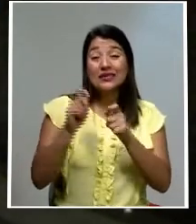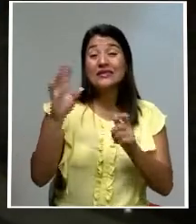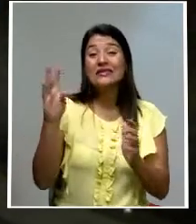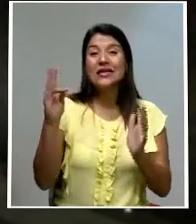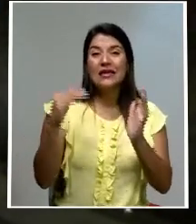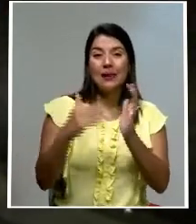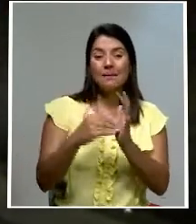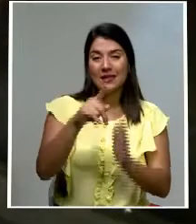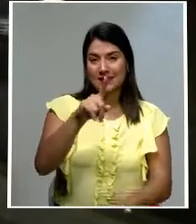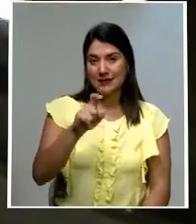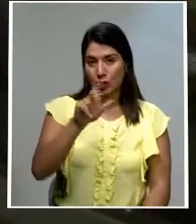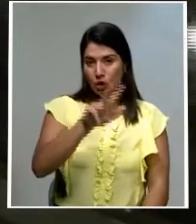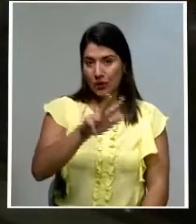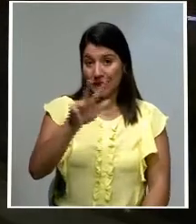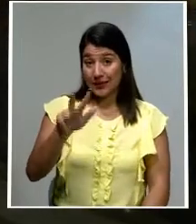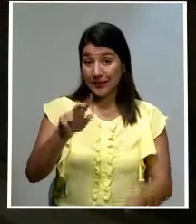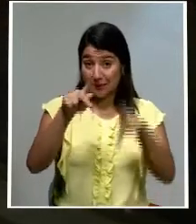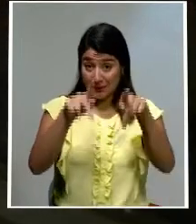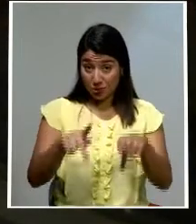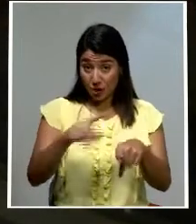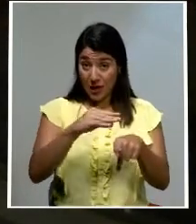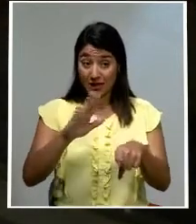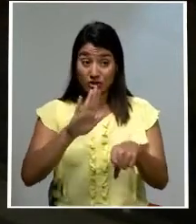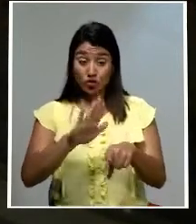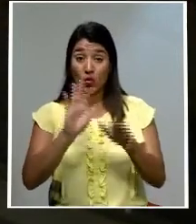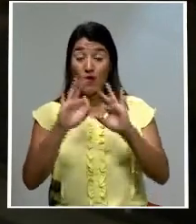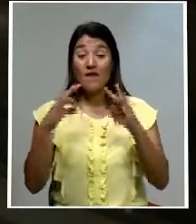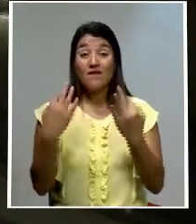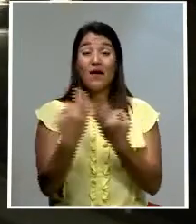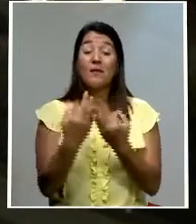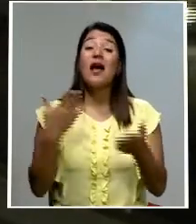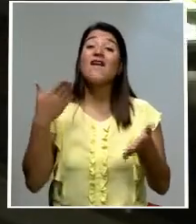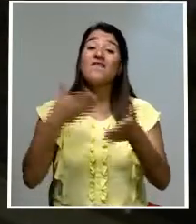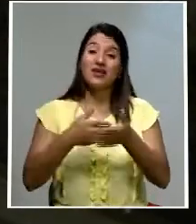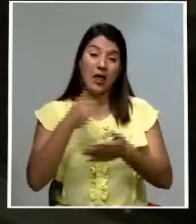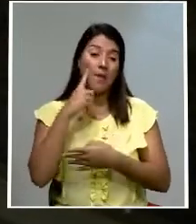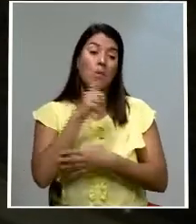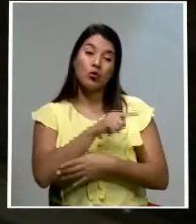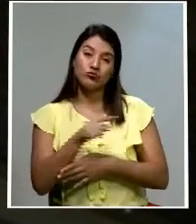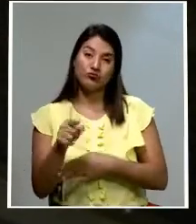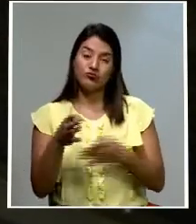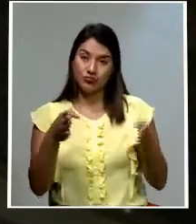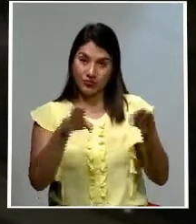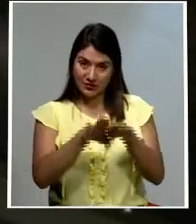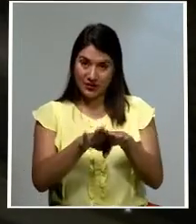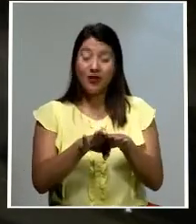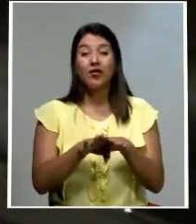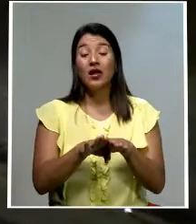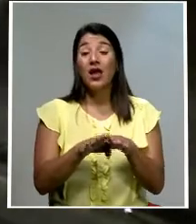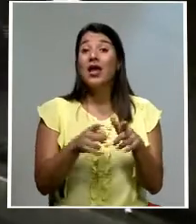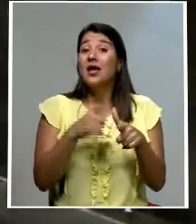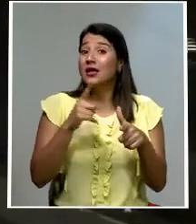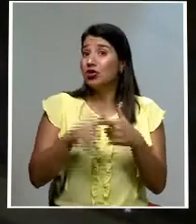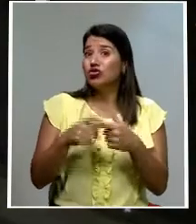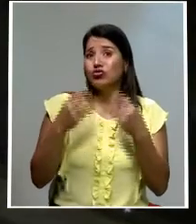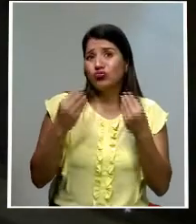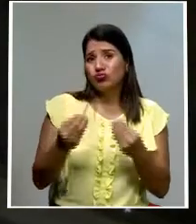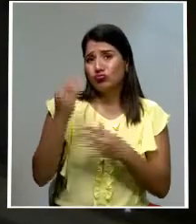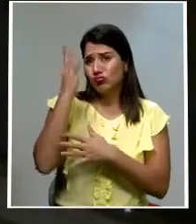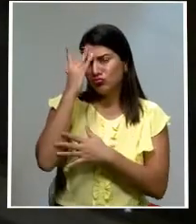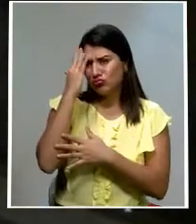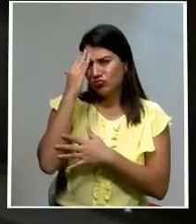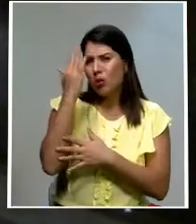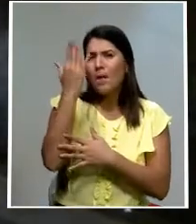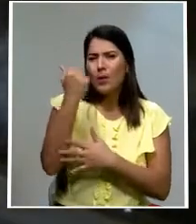personas y sus familias se verán afectadas debido a estos cierres, algo que ven con muchísima preocupación, ya que muchas de